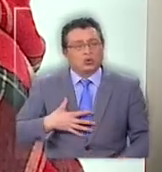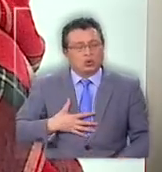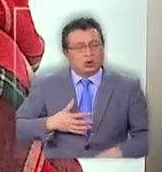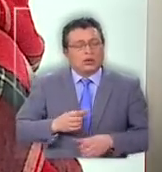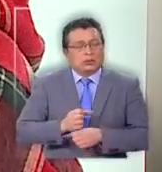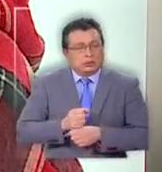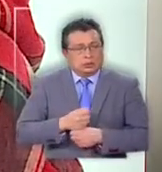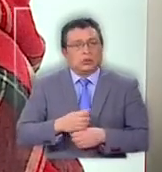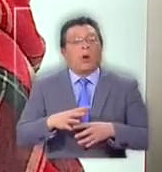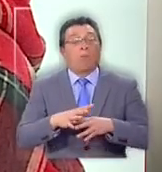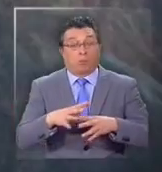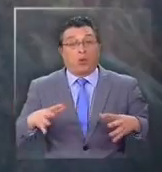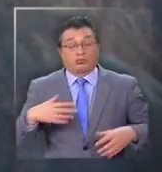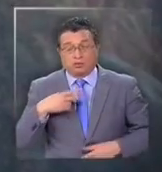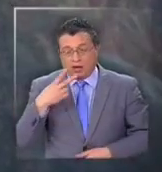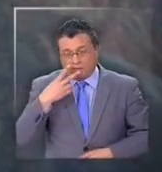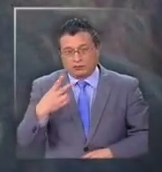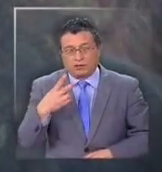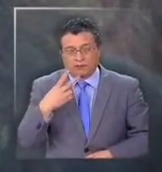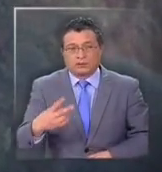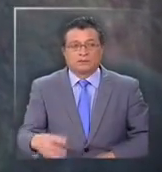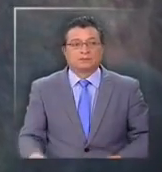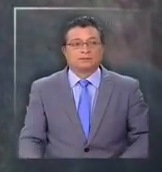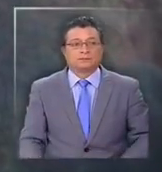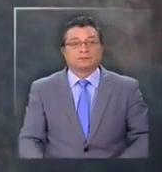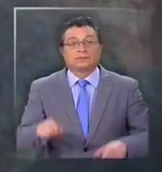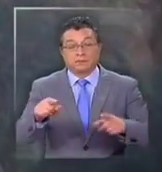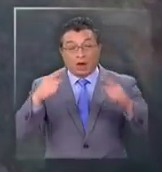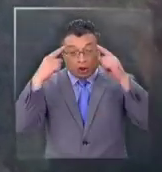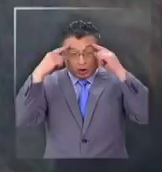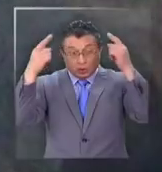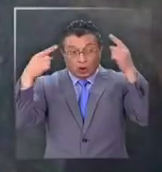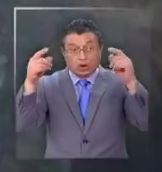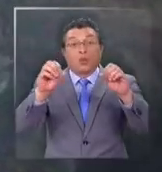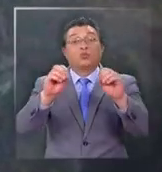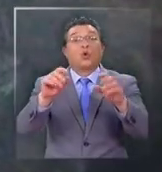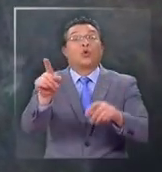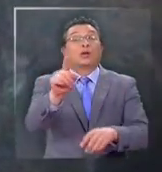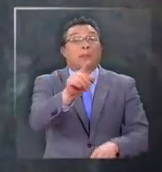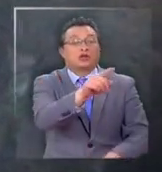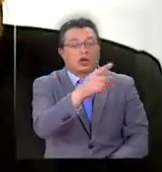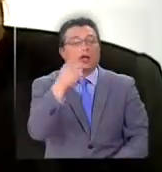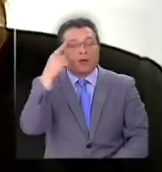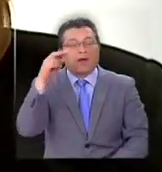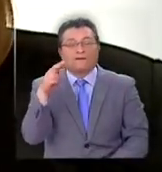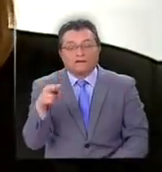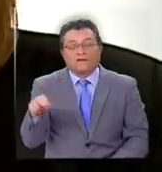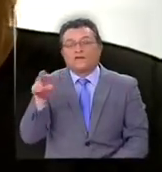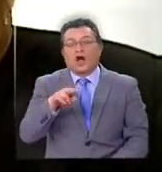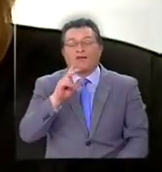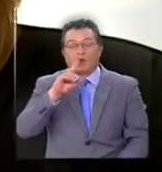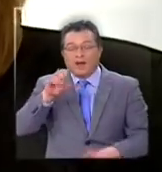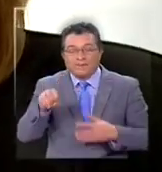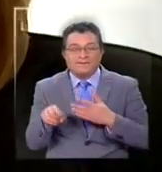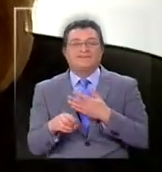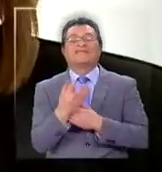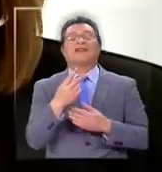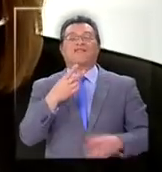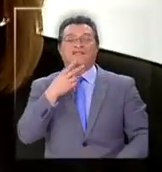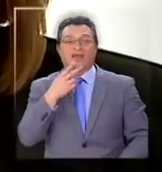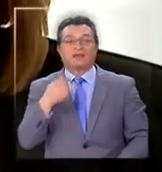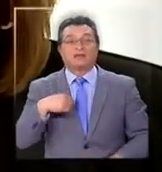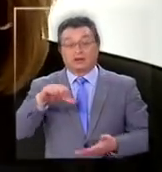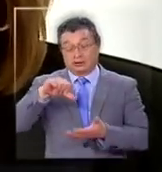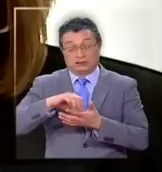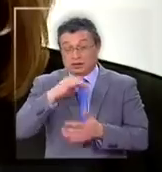mí verla así. Es el sueño de muchas personas devolverle un renacer. Nosotros en el centro